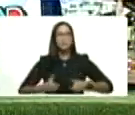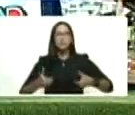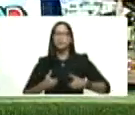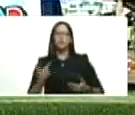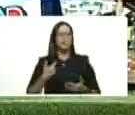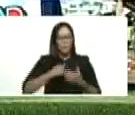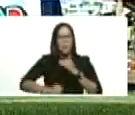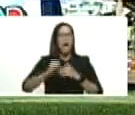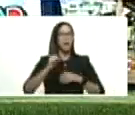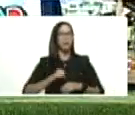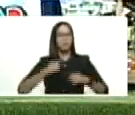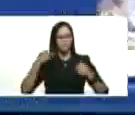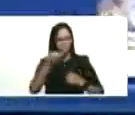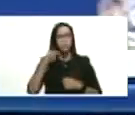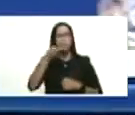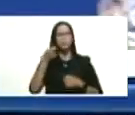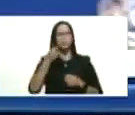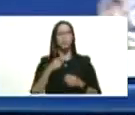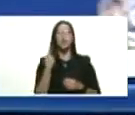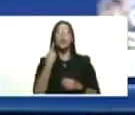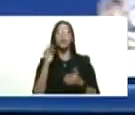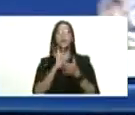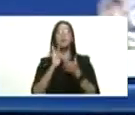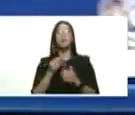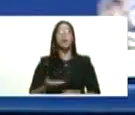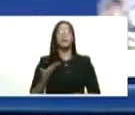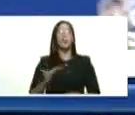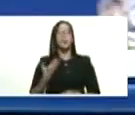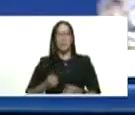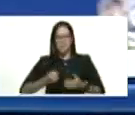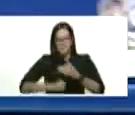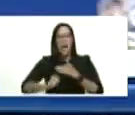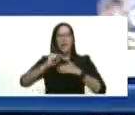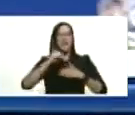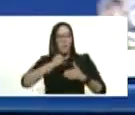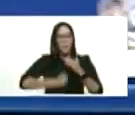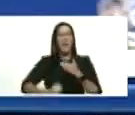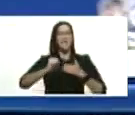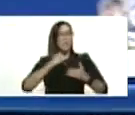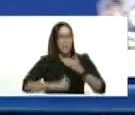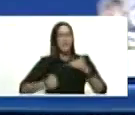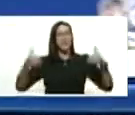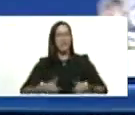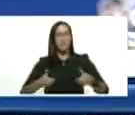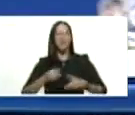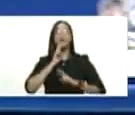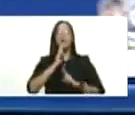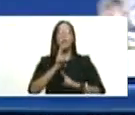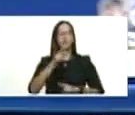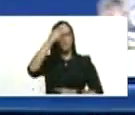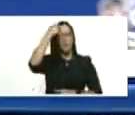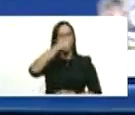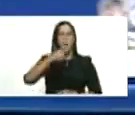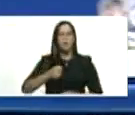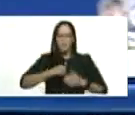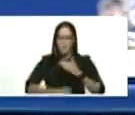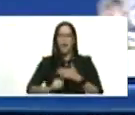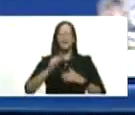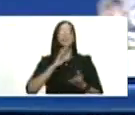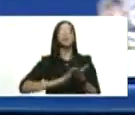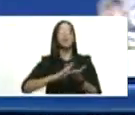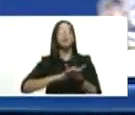parir. Esa es una de mis funciones principales, parir, parir y parir respuestas para el pueblo, parir